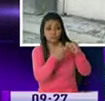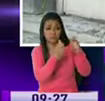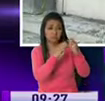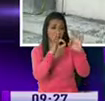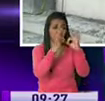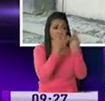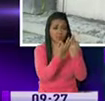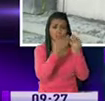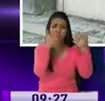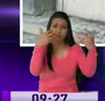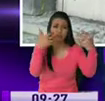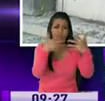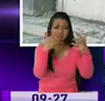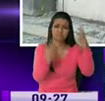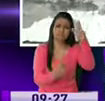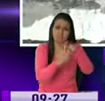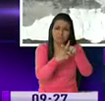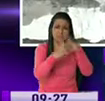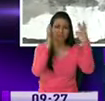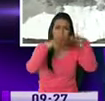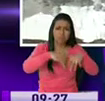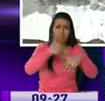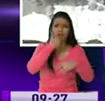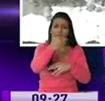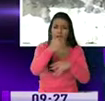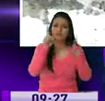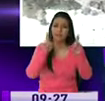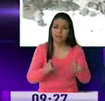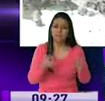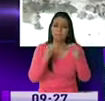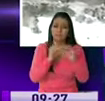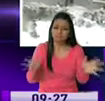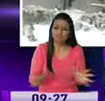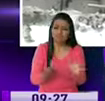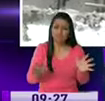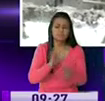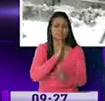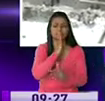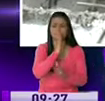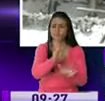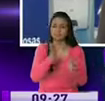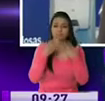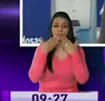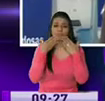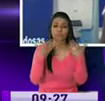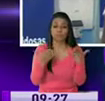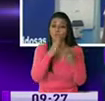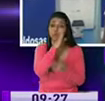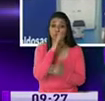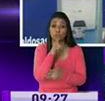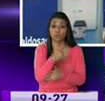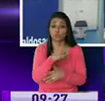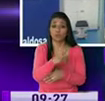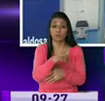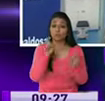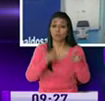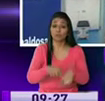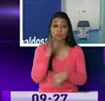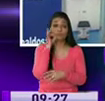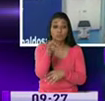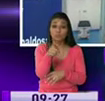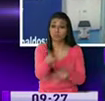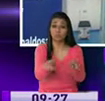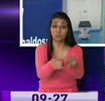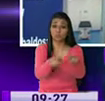por accidentes, es aún cuando más lo debemos activar, siempre. ¿Por qué? Porque nunca estamos exentos de cualquier